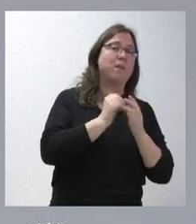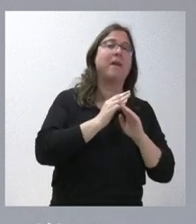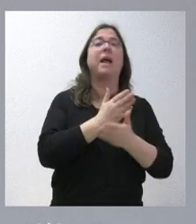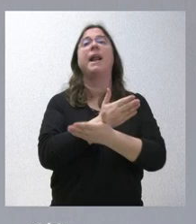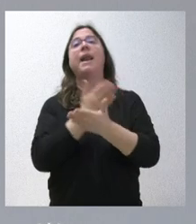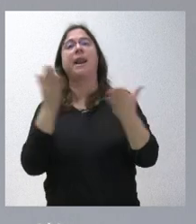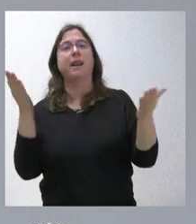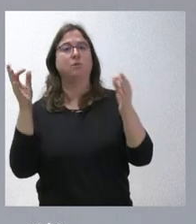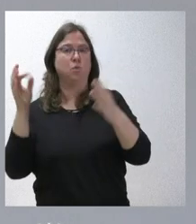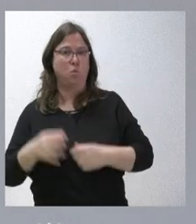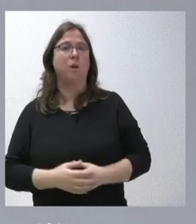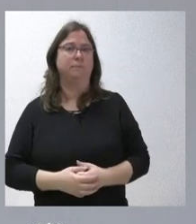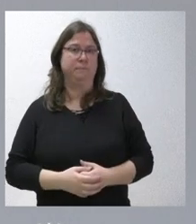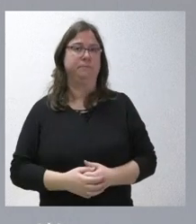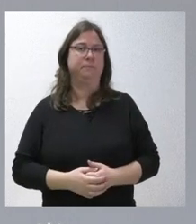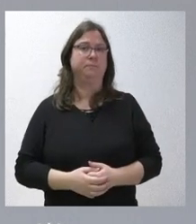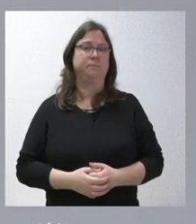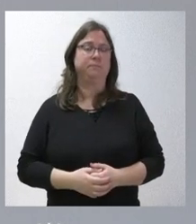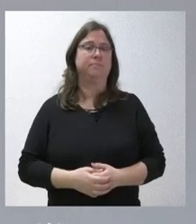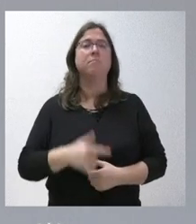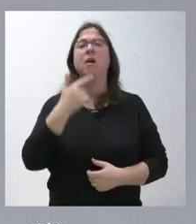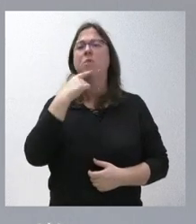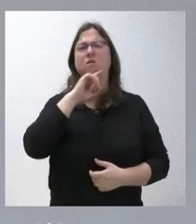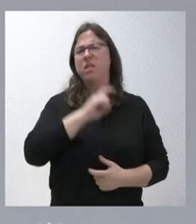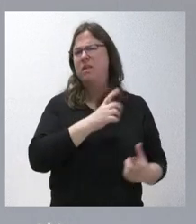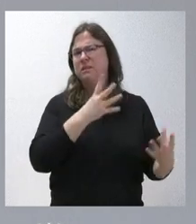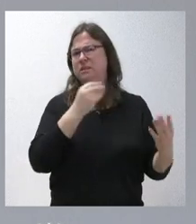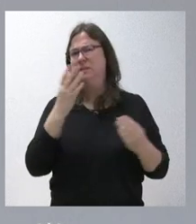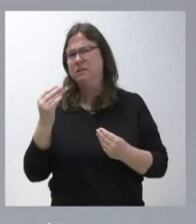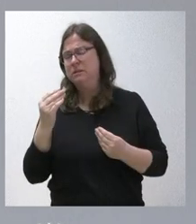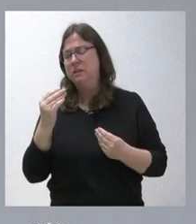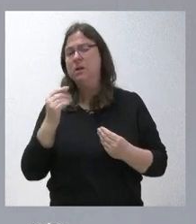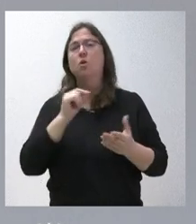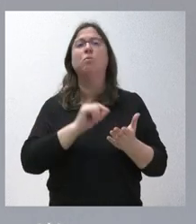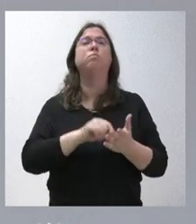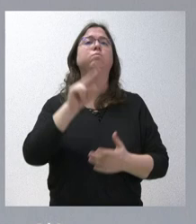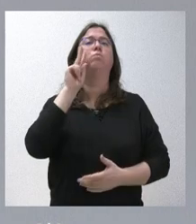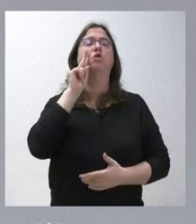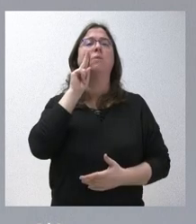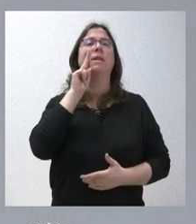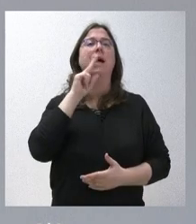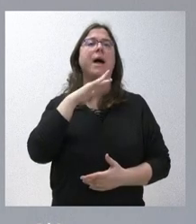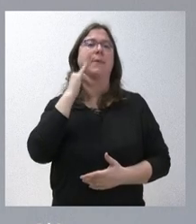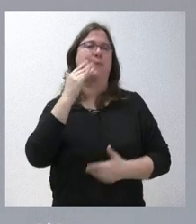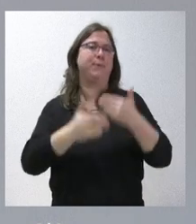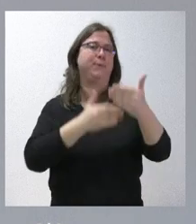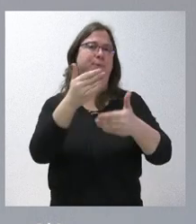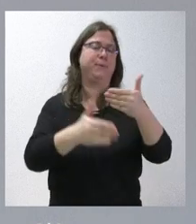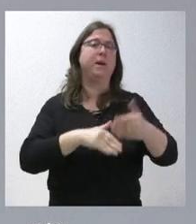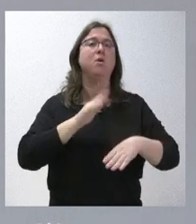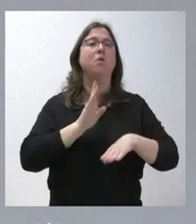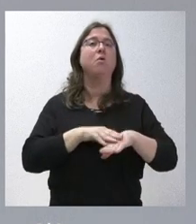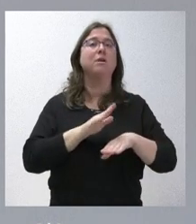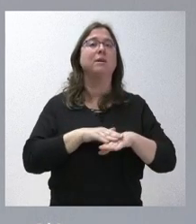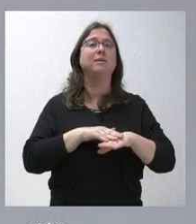administraciones públicas donde existen muchísimas fundaciones es una perspectiva de agilidad fruto precisamente de la